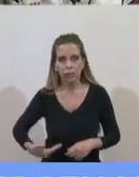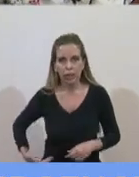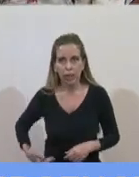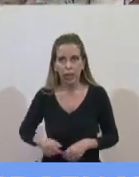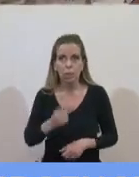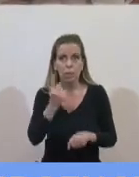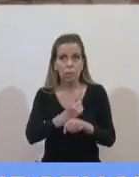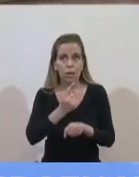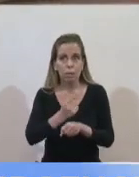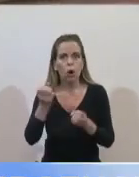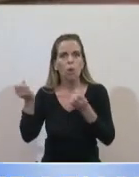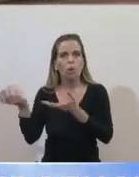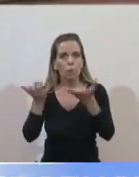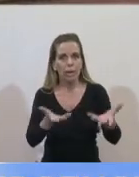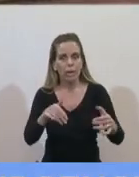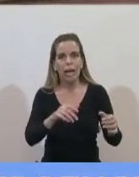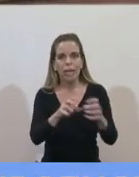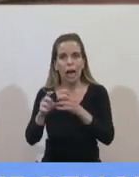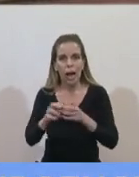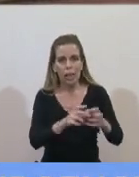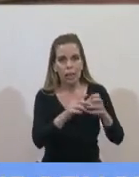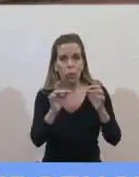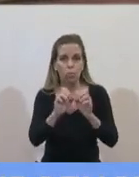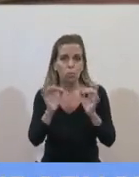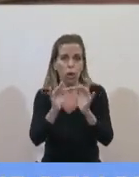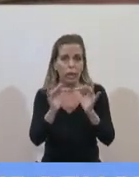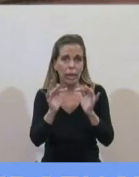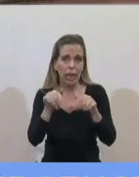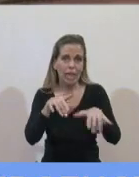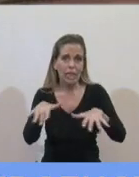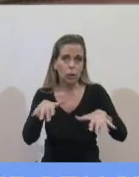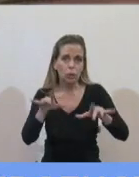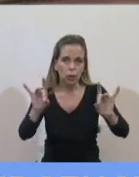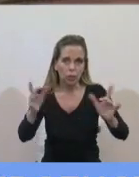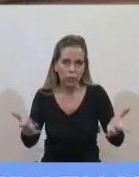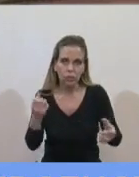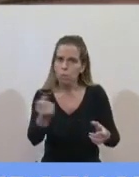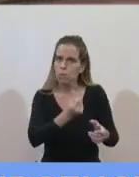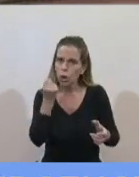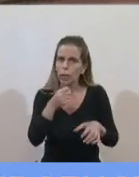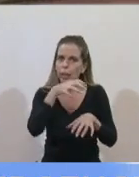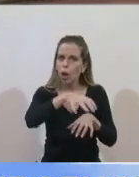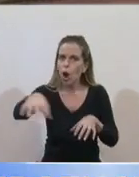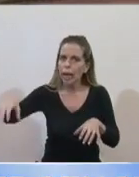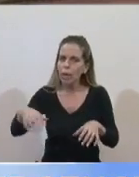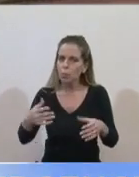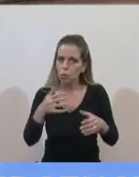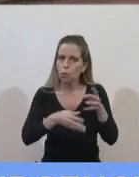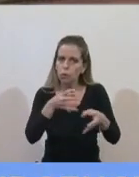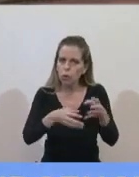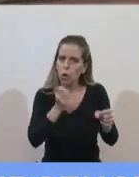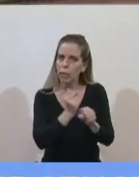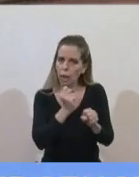en primer lugar muy bienvenida a esta sesión en tiempos extraordinarios es cuando es más importante que las instituciones funcionen con normalidad